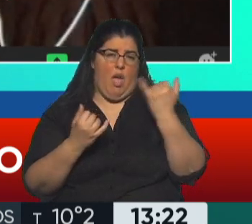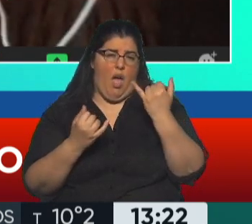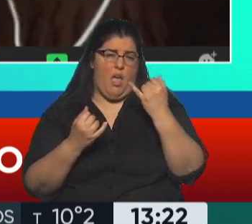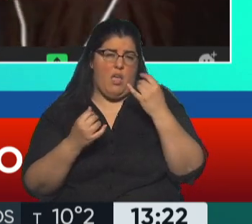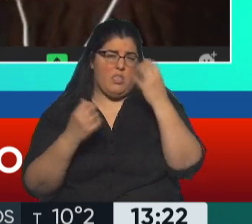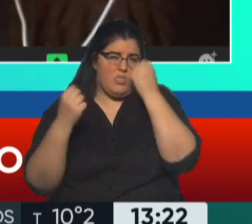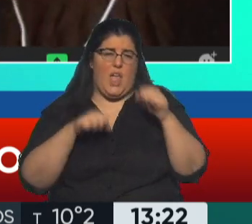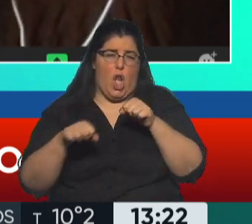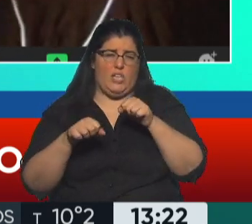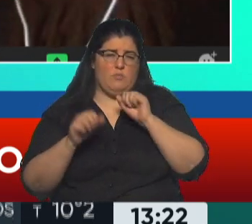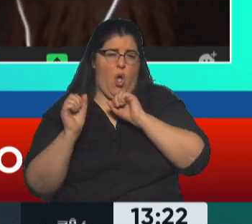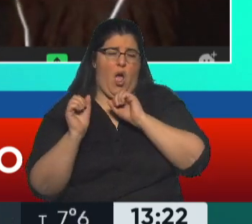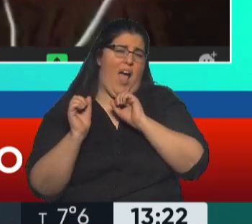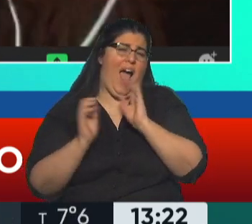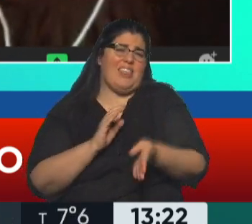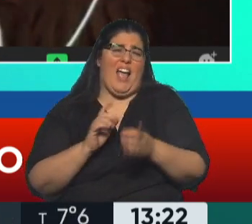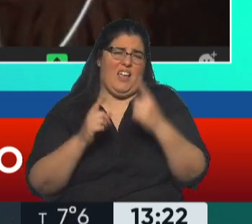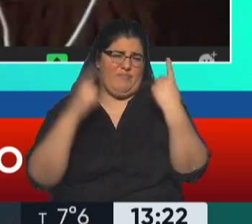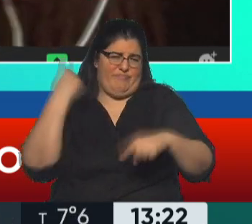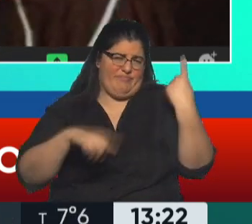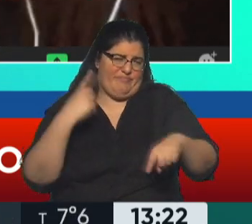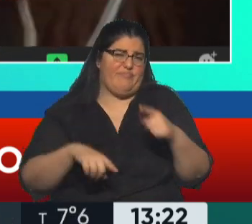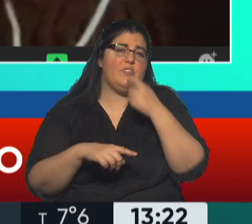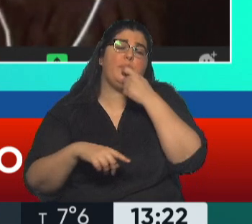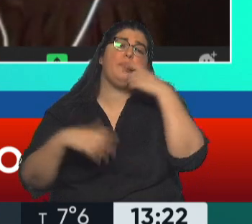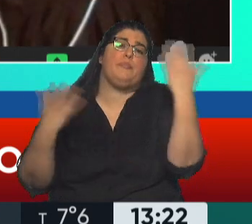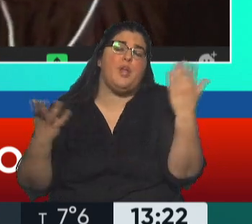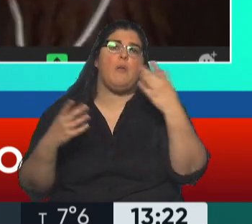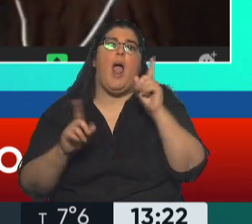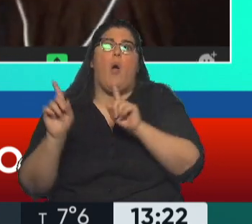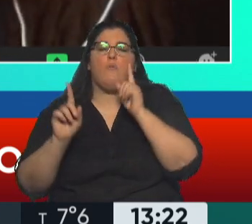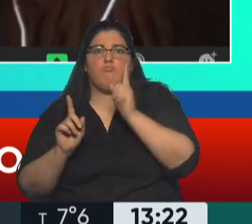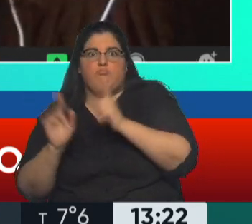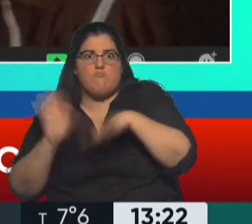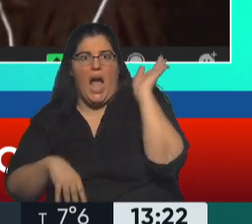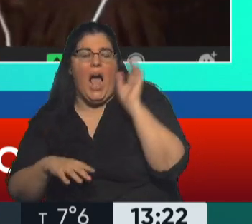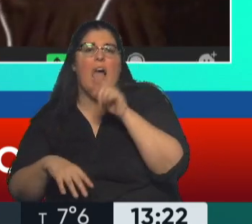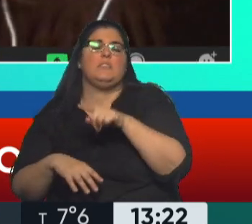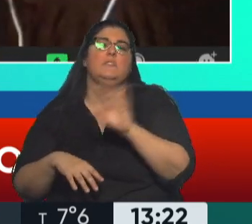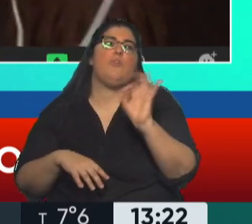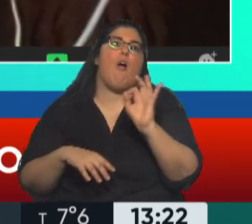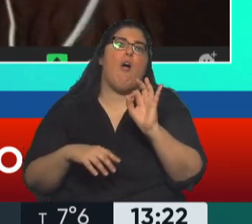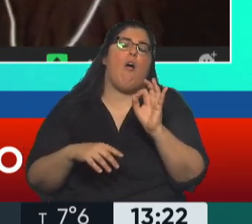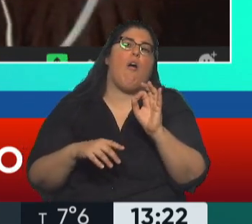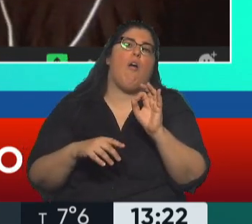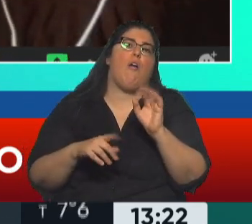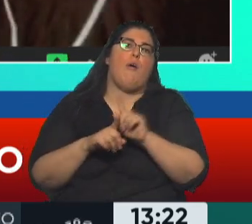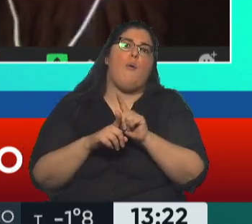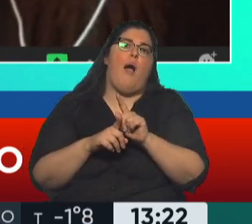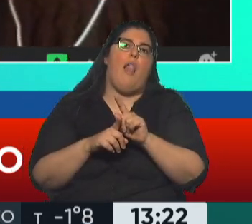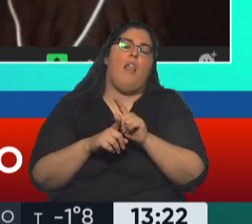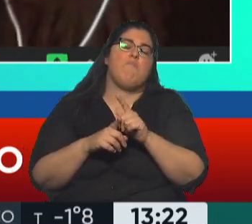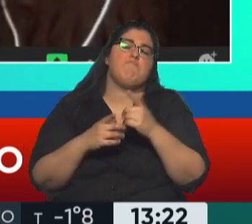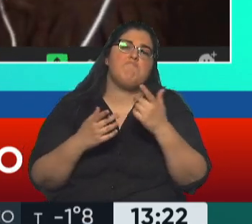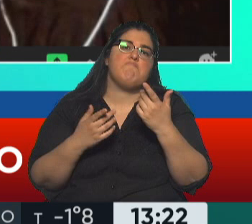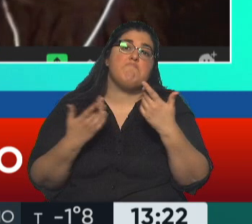ataque terrorista que son de tal vez mayor riesgo o por lo menos figura más alto en la probabilidad,